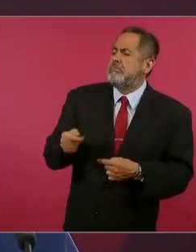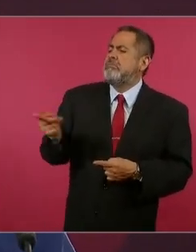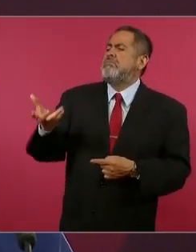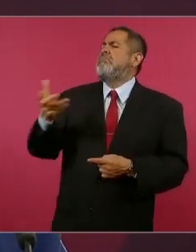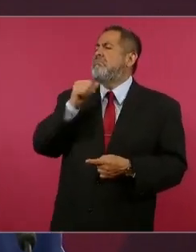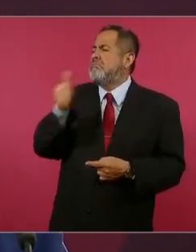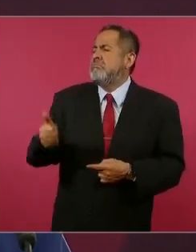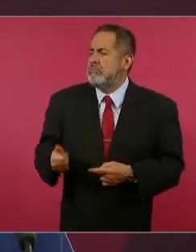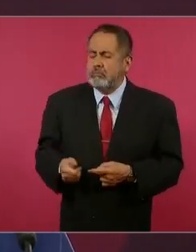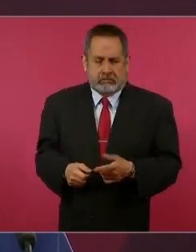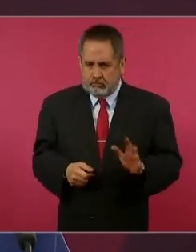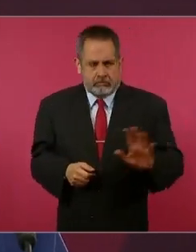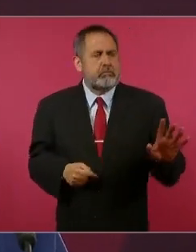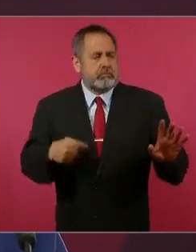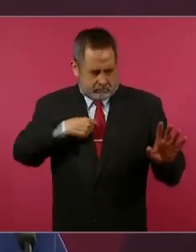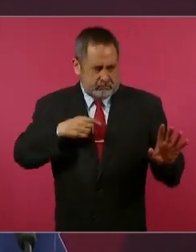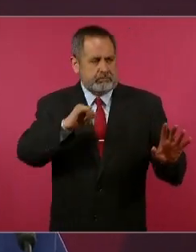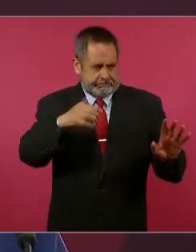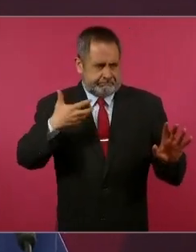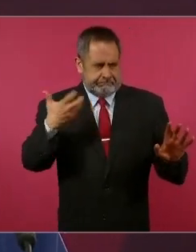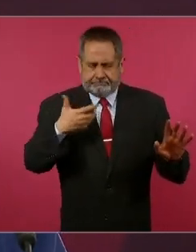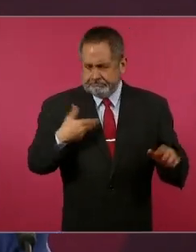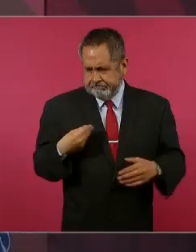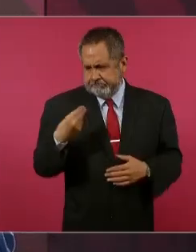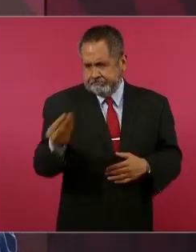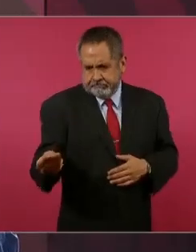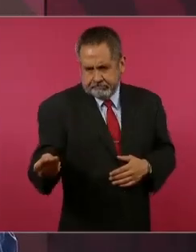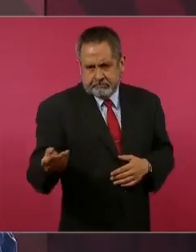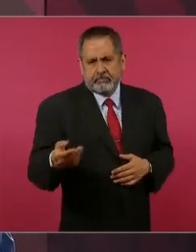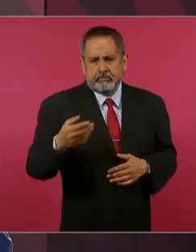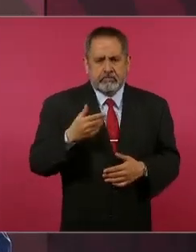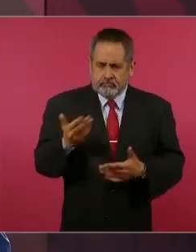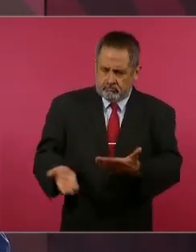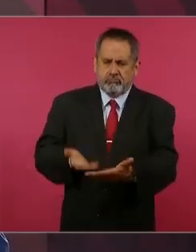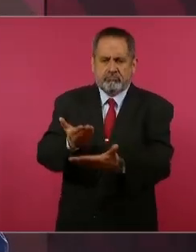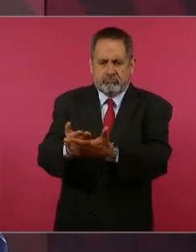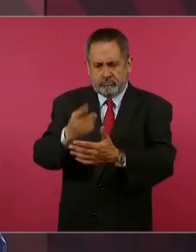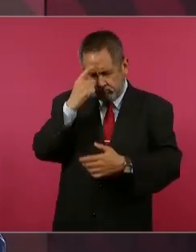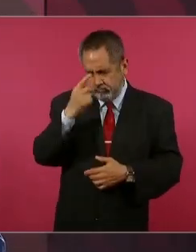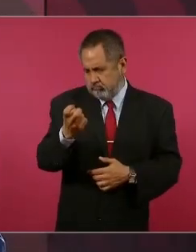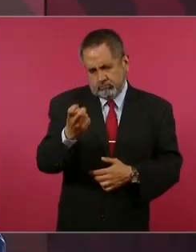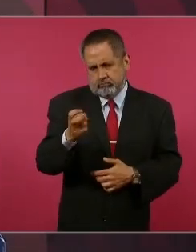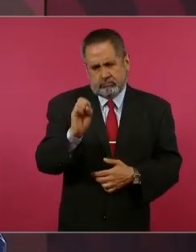ustedes qué hicieron? ¿O por qué no lo propusiste?